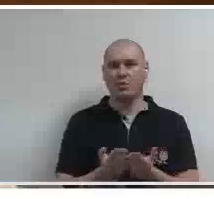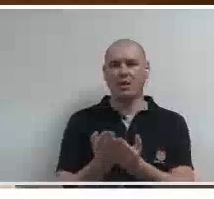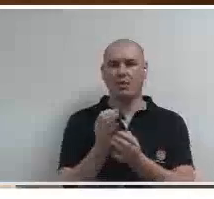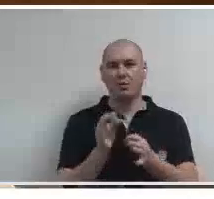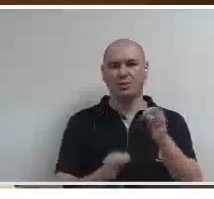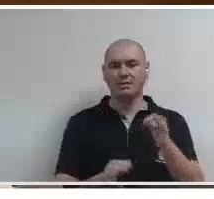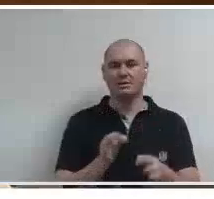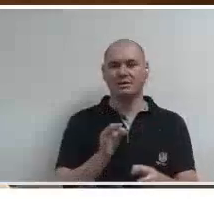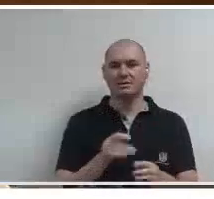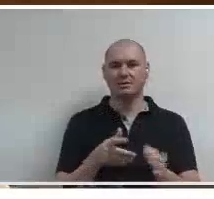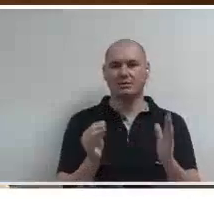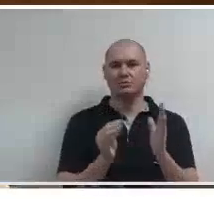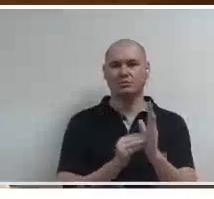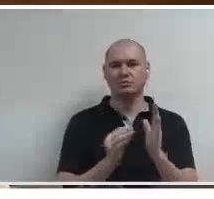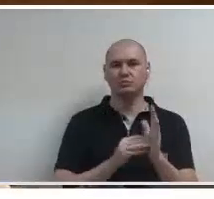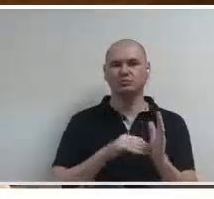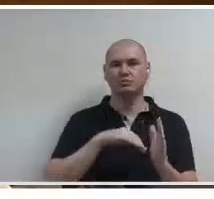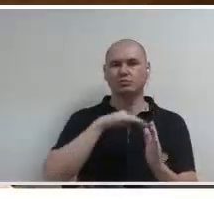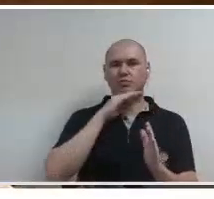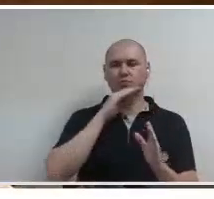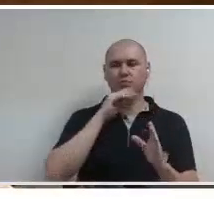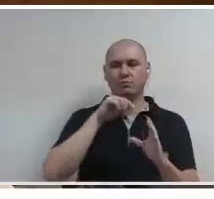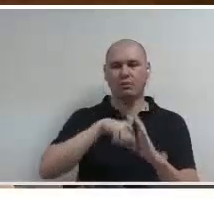universitaria, egresado Escuela Judicial,